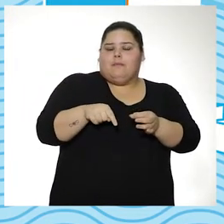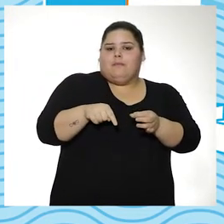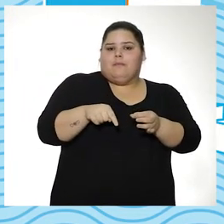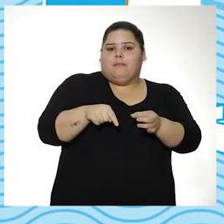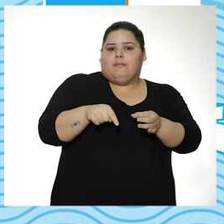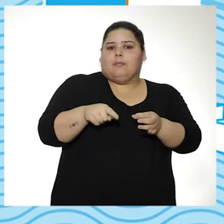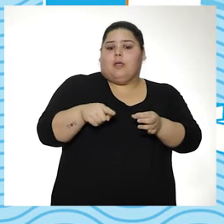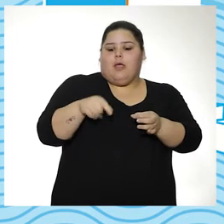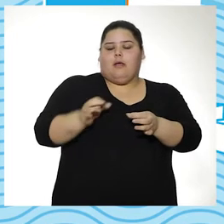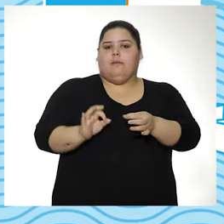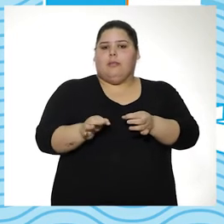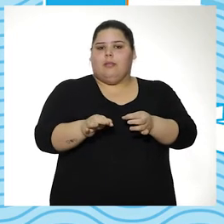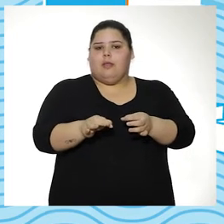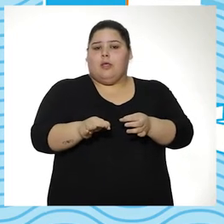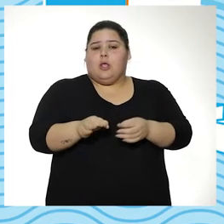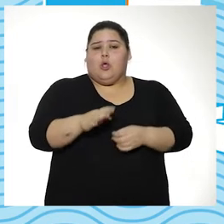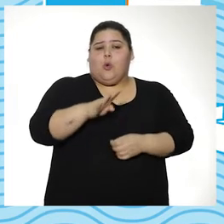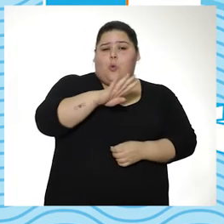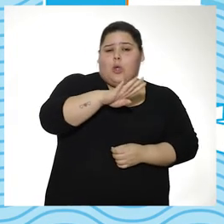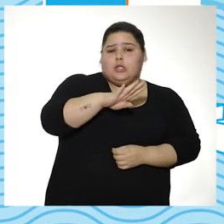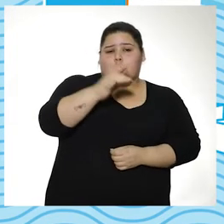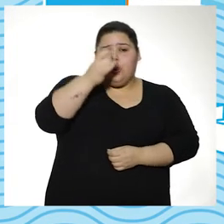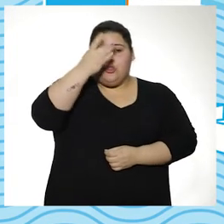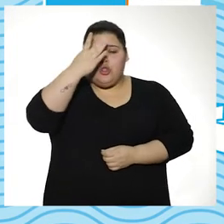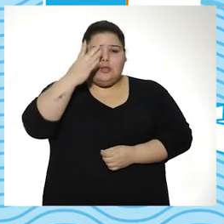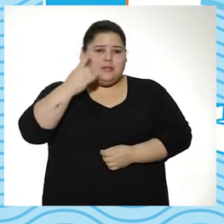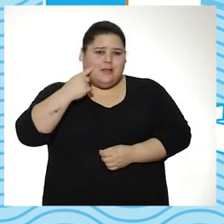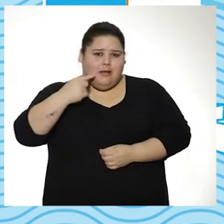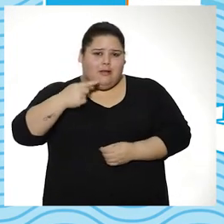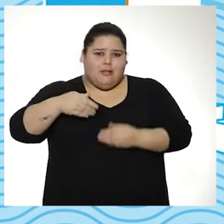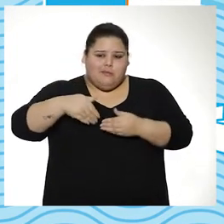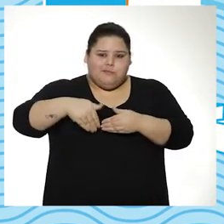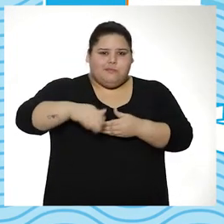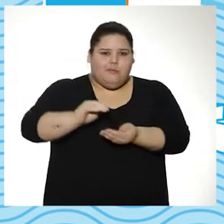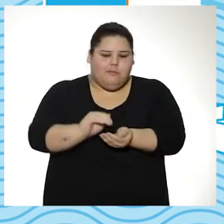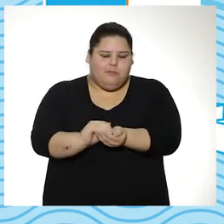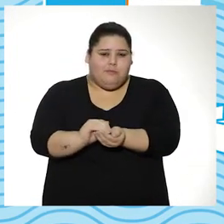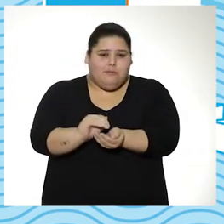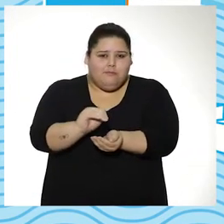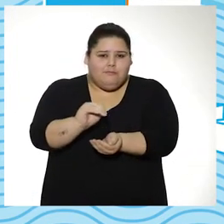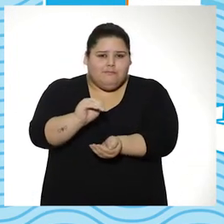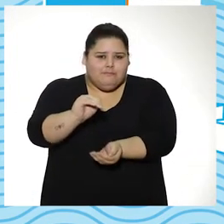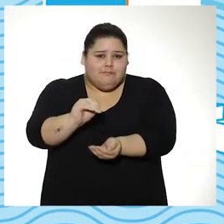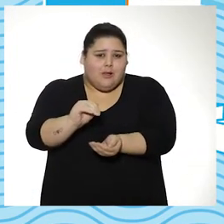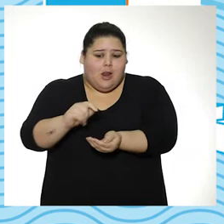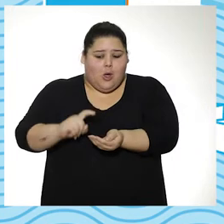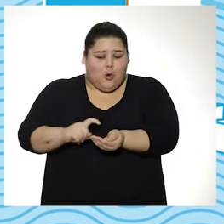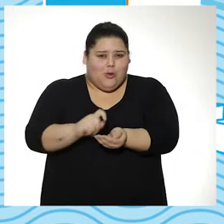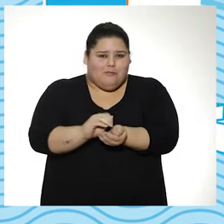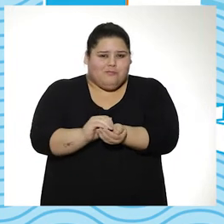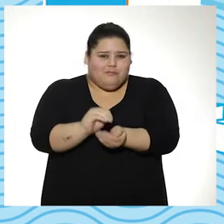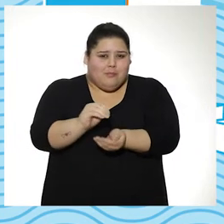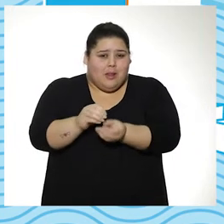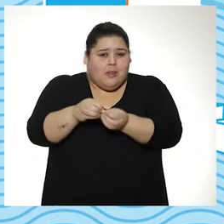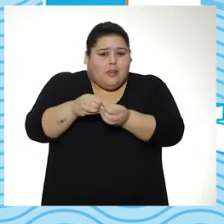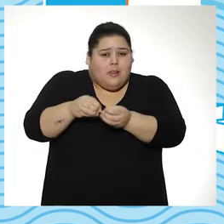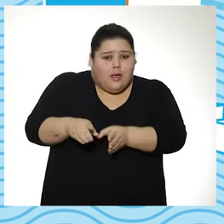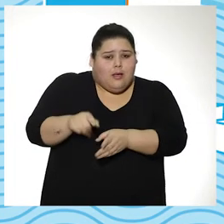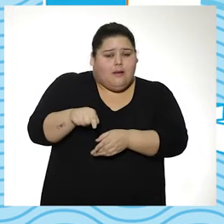sus huevitos, en donde durante 4 a 12 días va creciendo dentro la